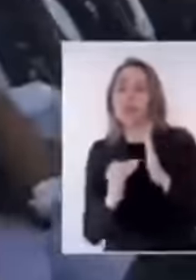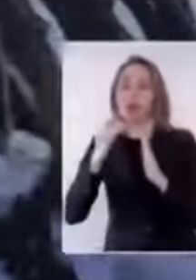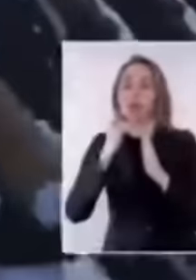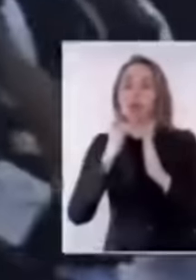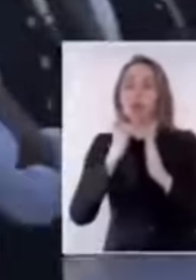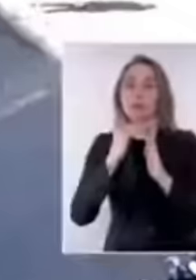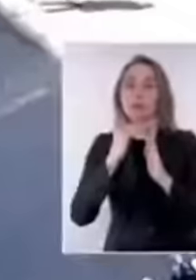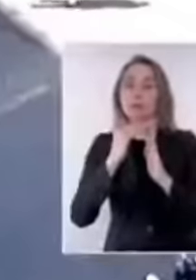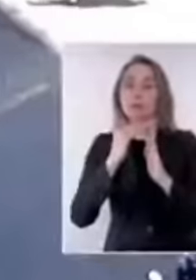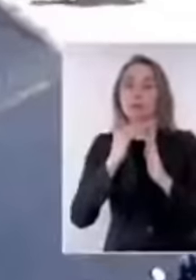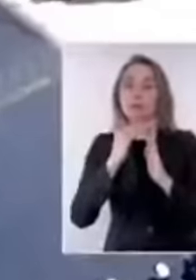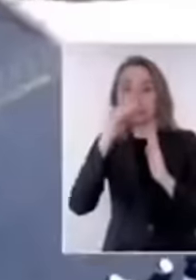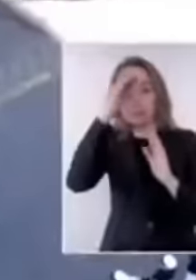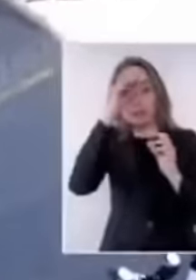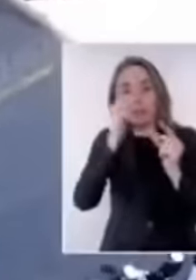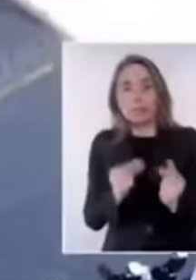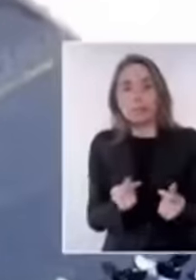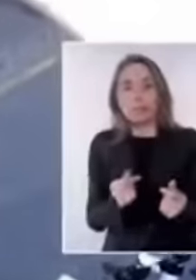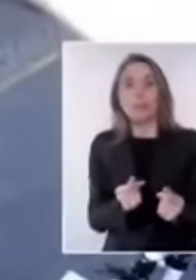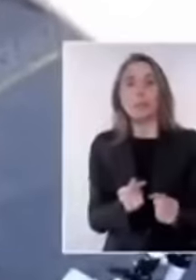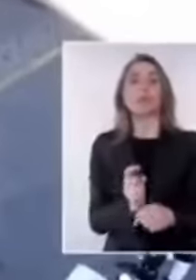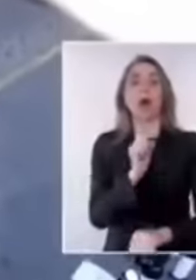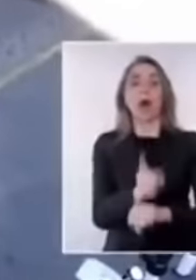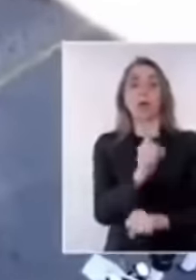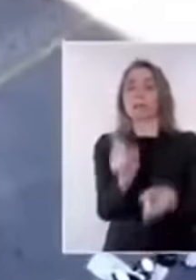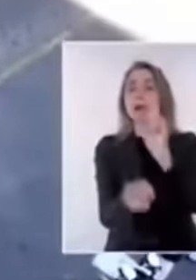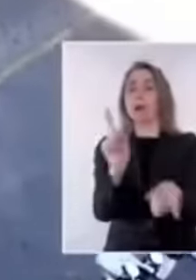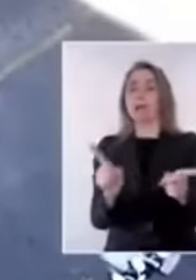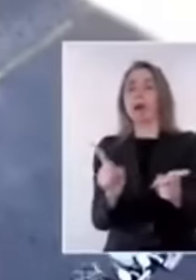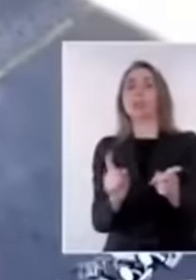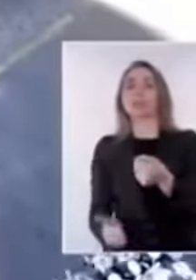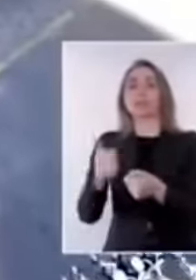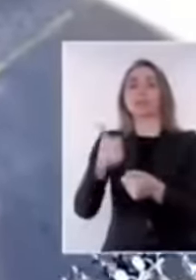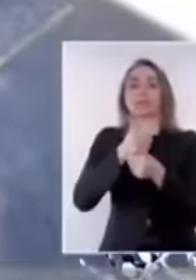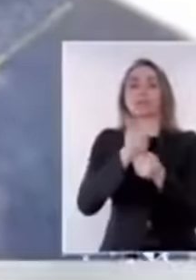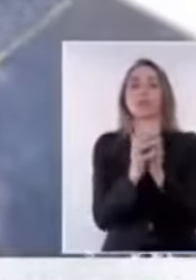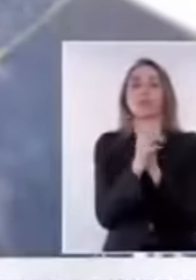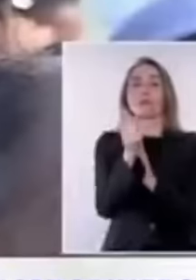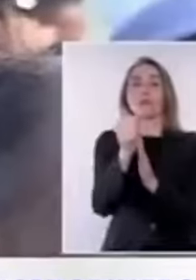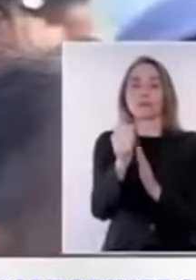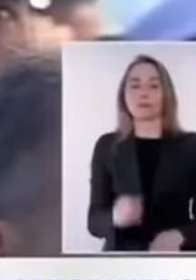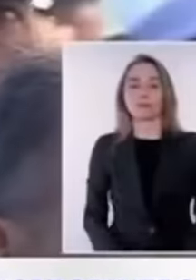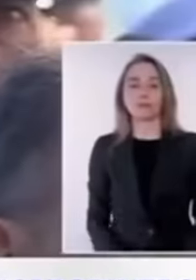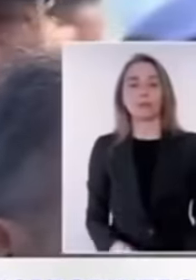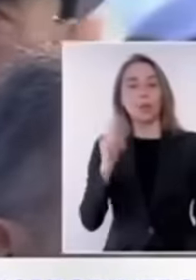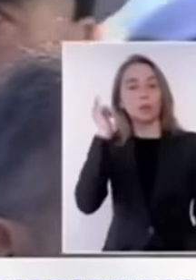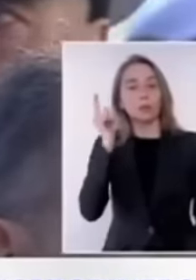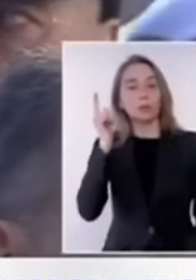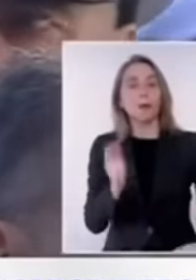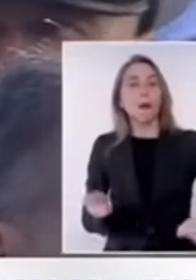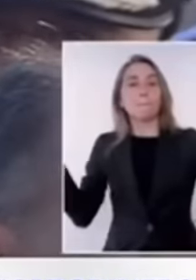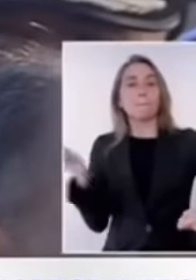altas cualidades de mando y liderazgo. Cuando habla el locutor yo me callo, así ustedes pueden escuchar